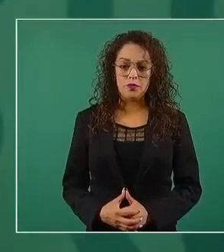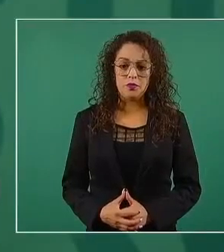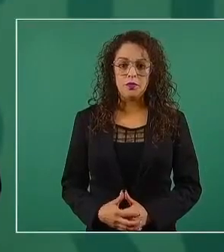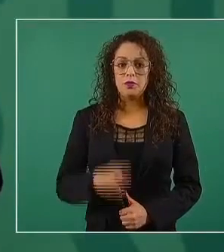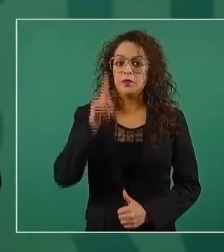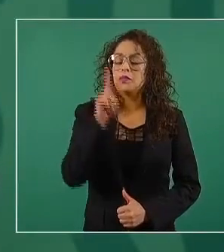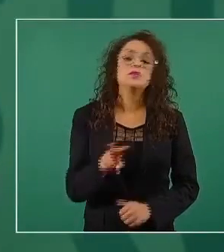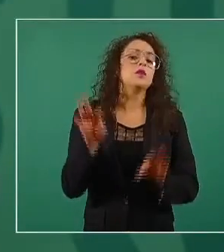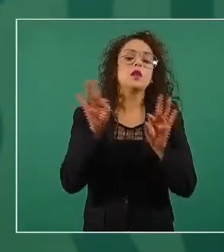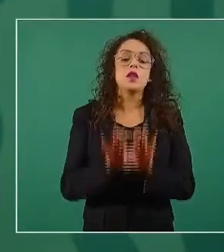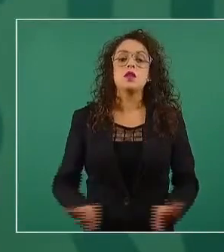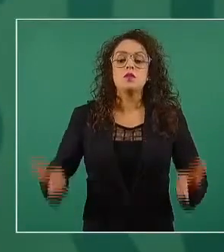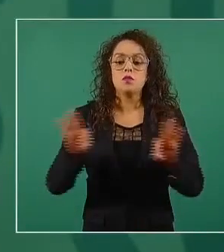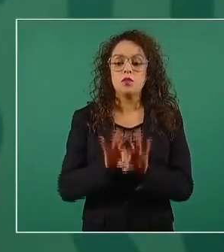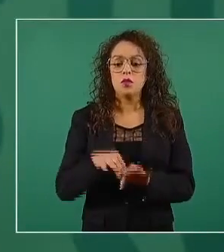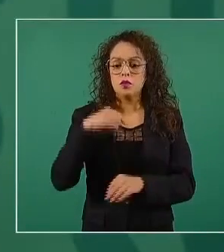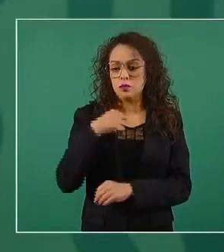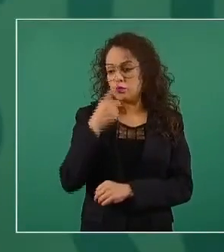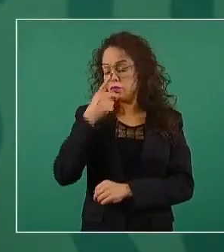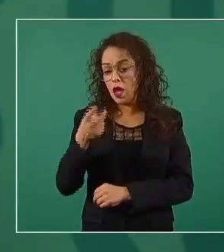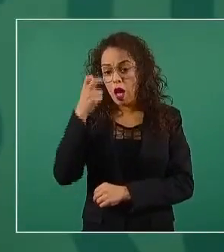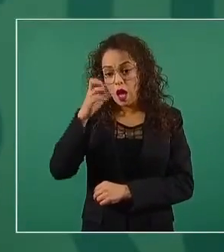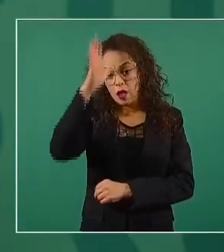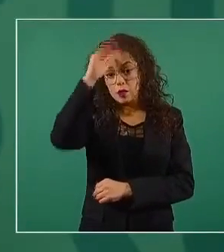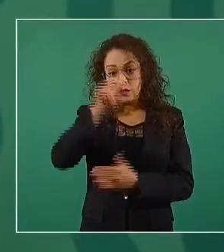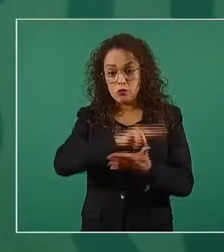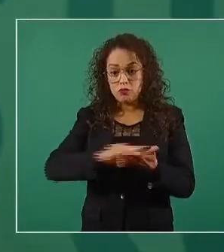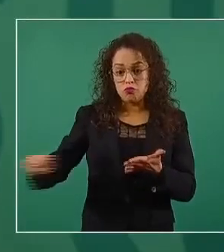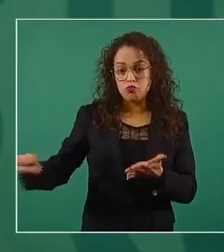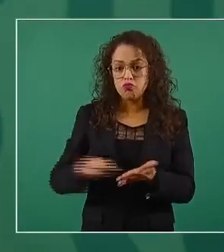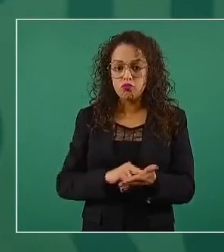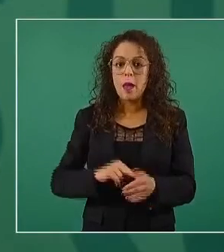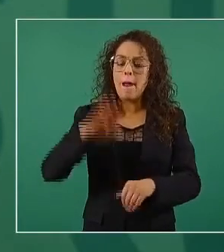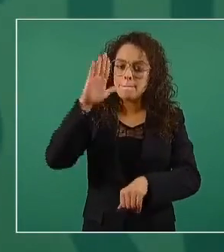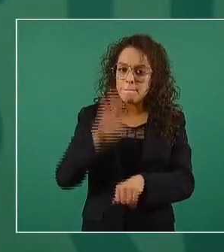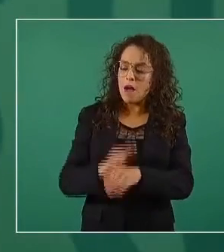Es importante mencionar que este convenio incrementará el número de niños